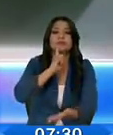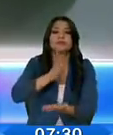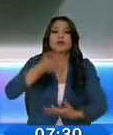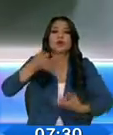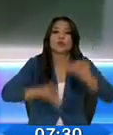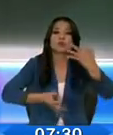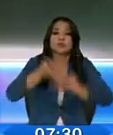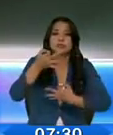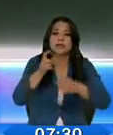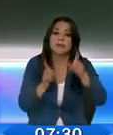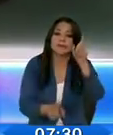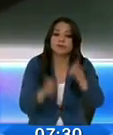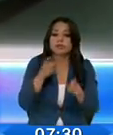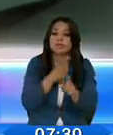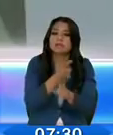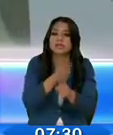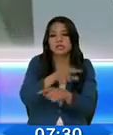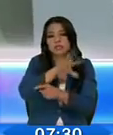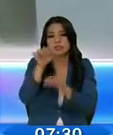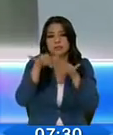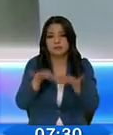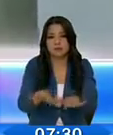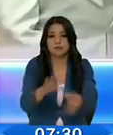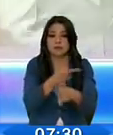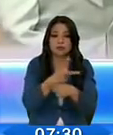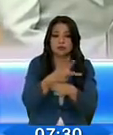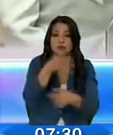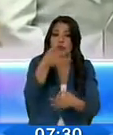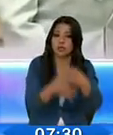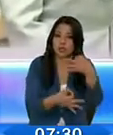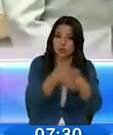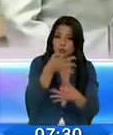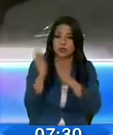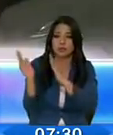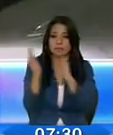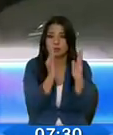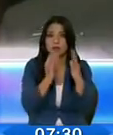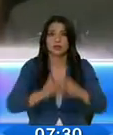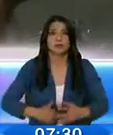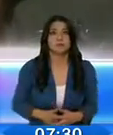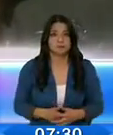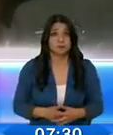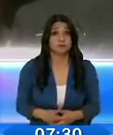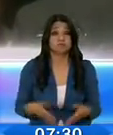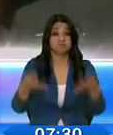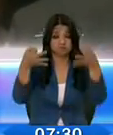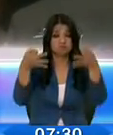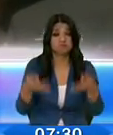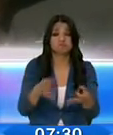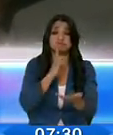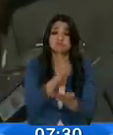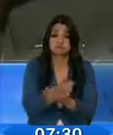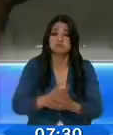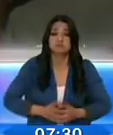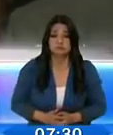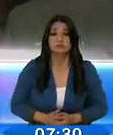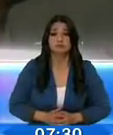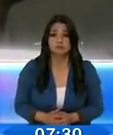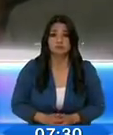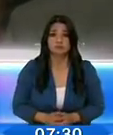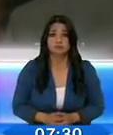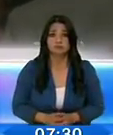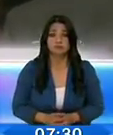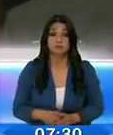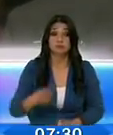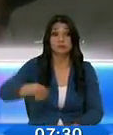Justicia Perseguidos Nunca Más, conformada por el Consejo de la Judicatura Transitorio. Ha ratificado una vez más que